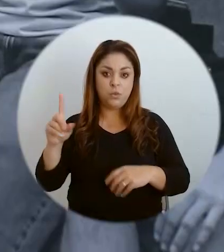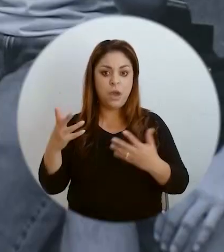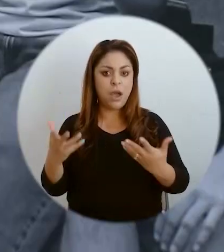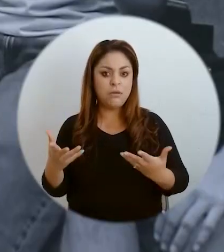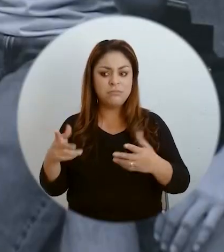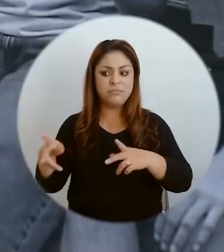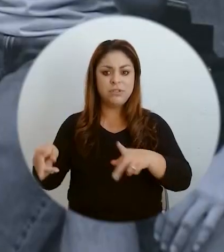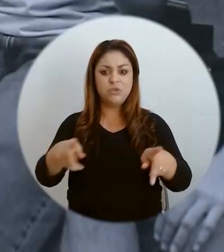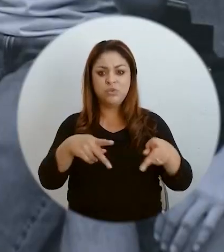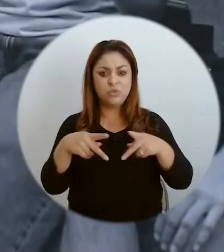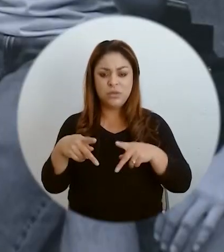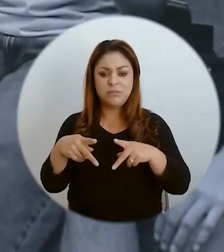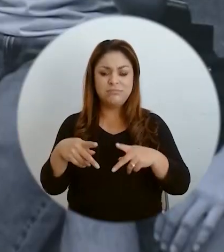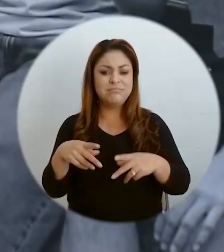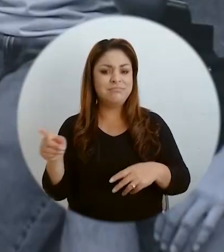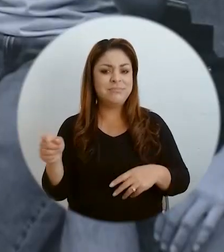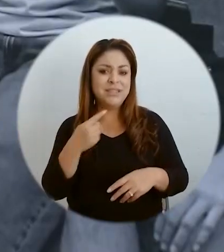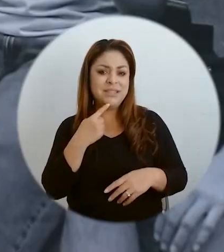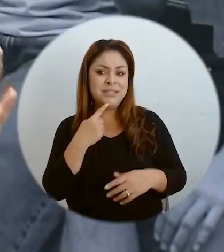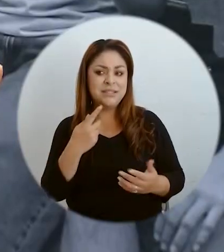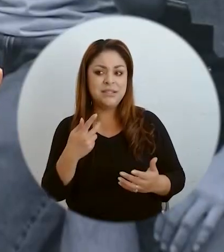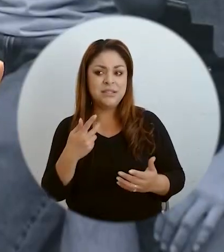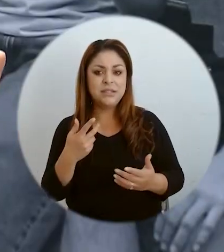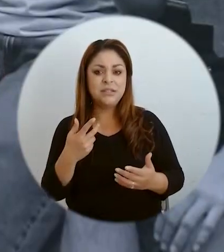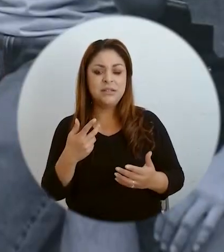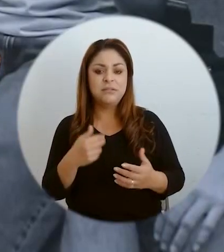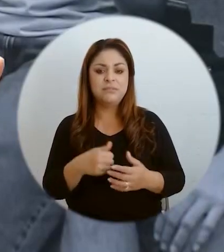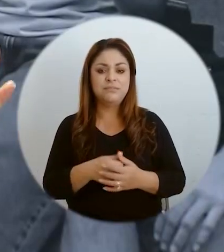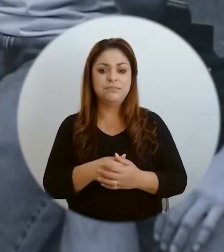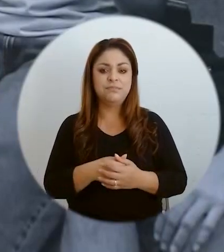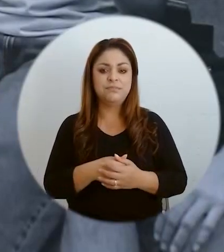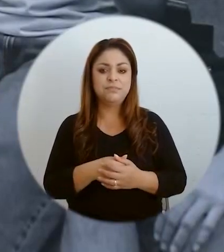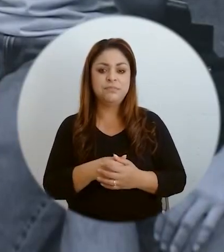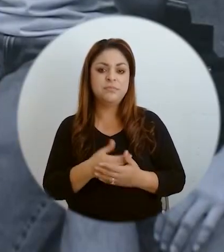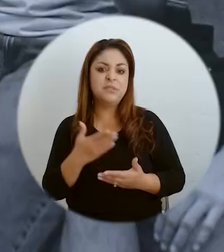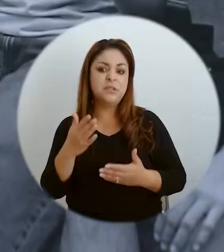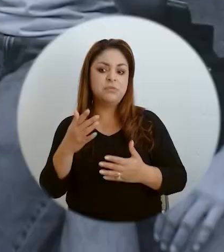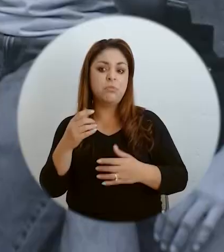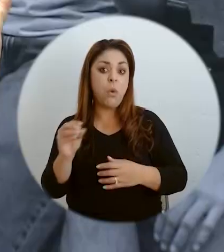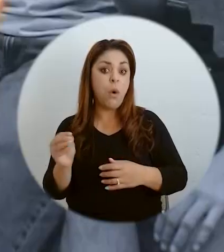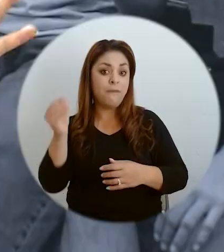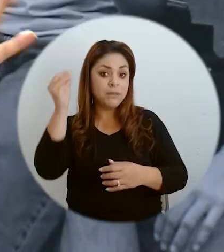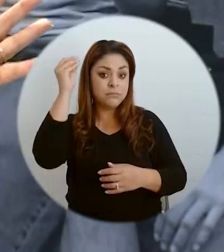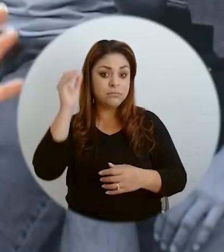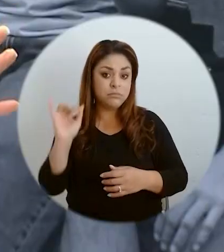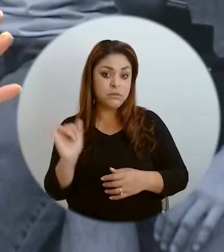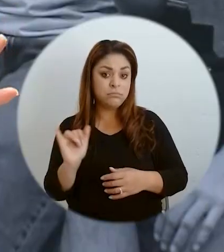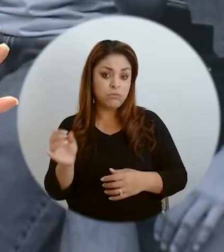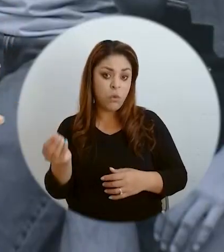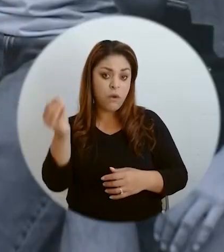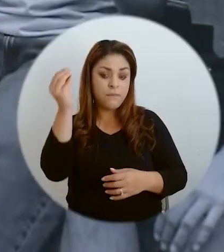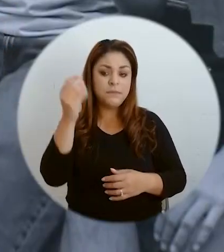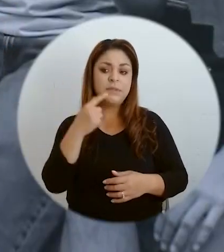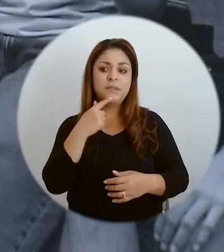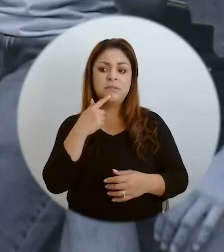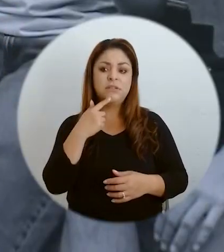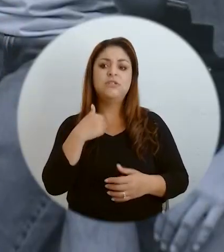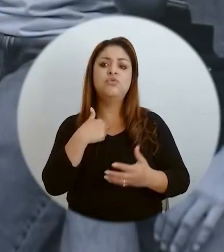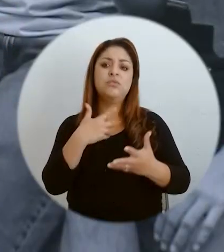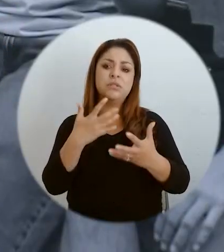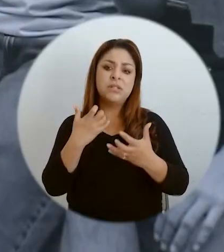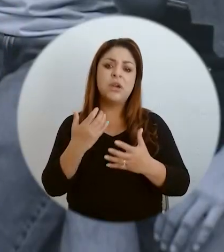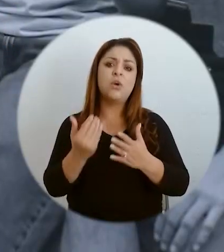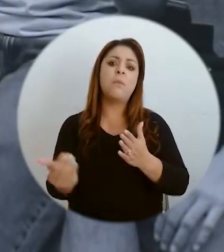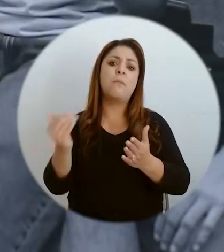XXI, tenemos un grupo de población que no necesariamente es de cierta edad, es gente joven también, que